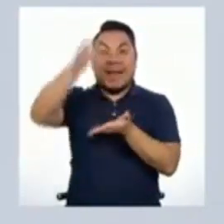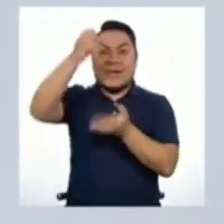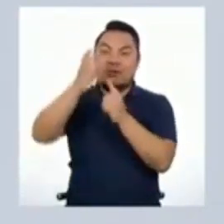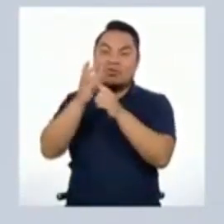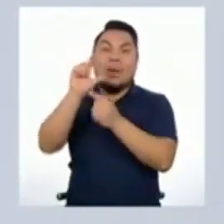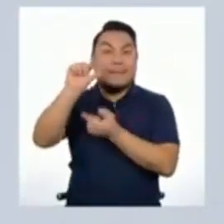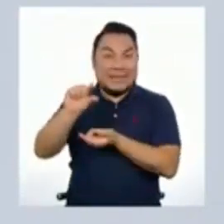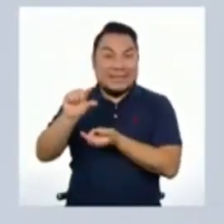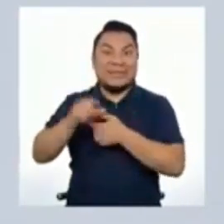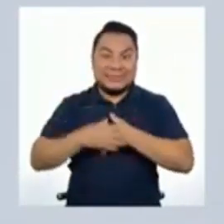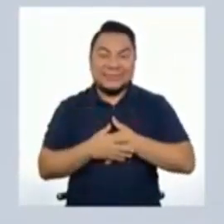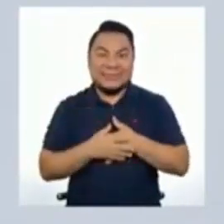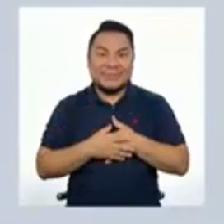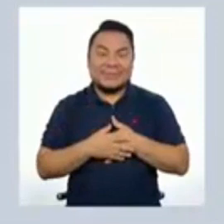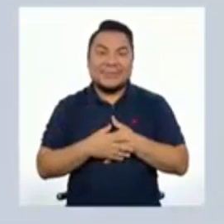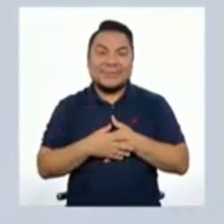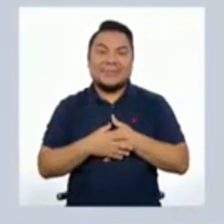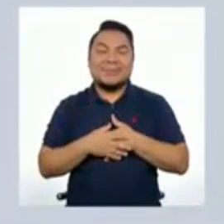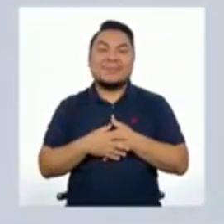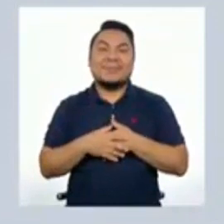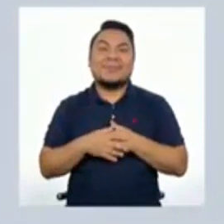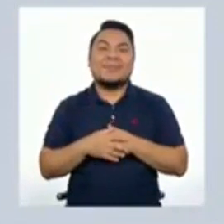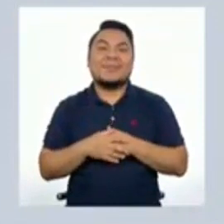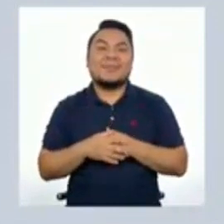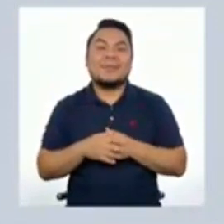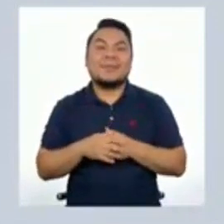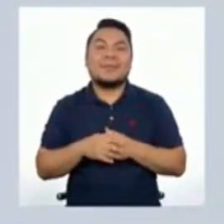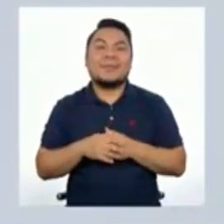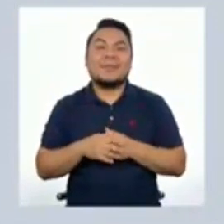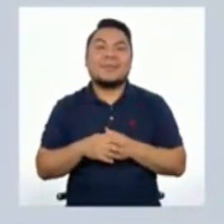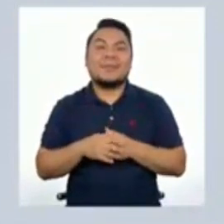bien. A ver, ¿ah? Empezamos, ¿ah?